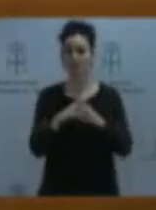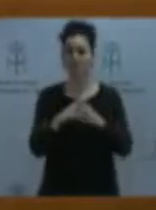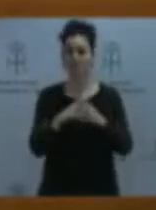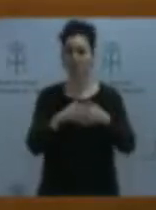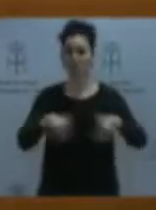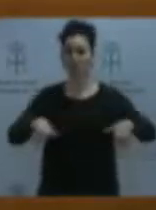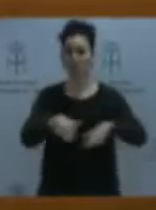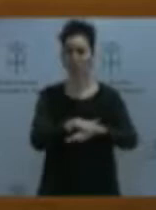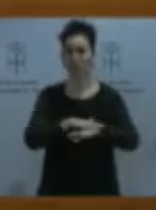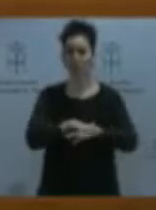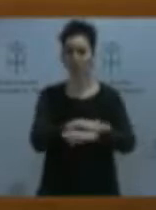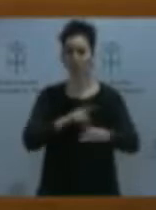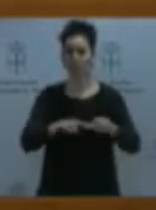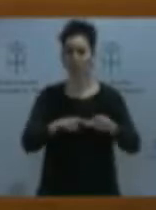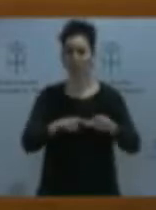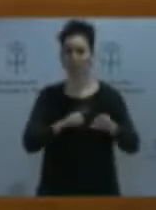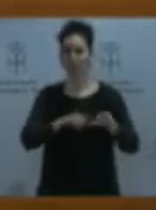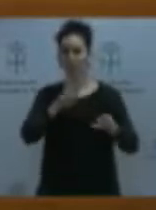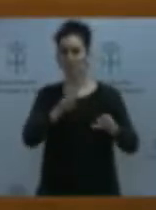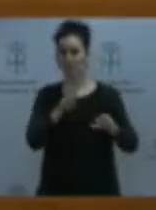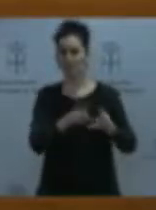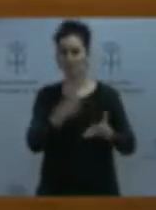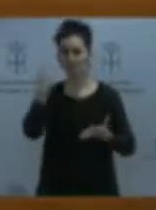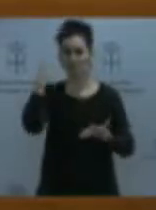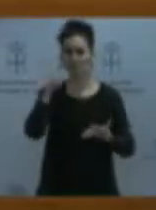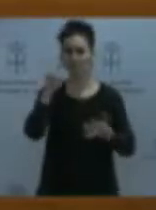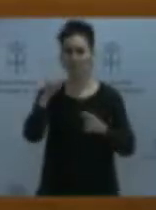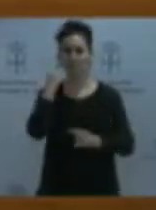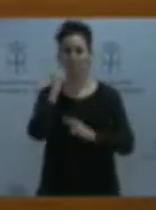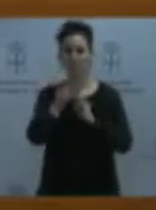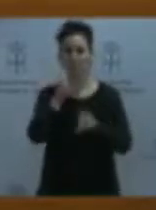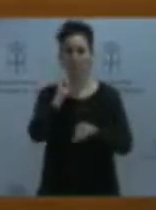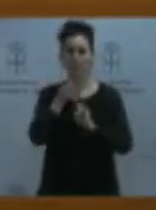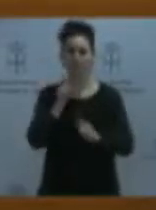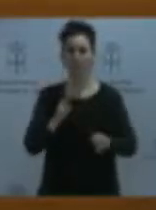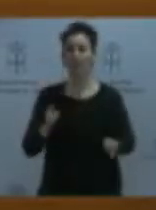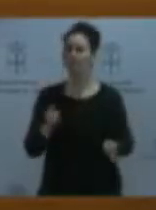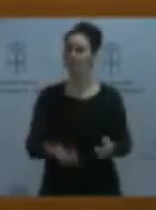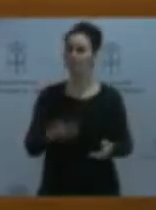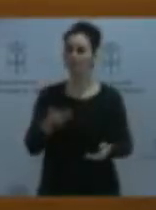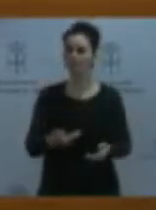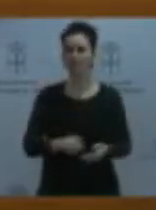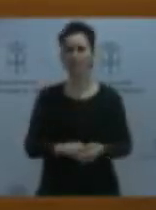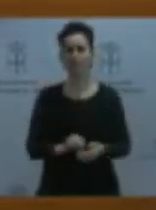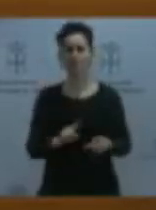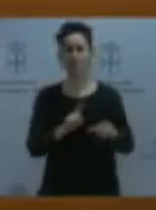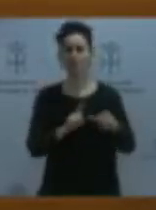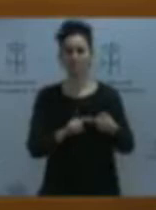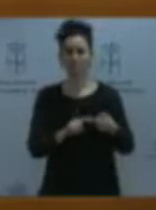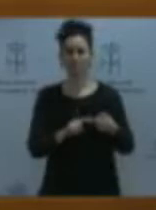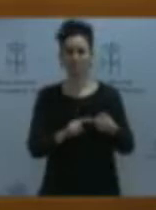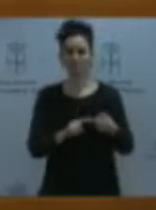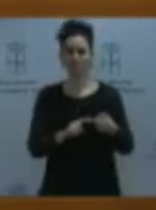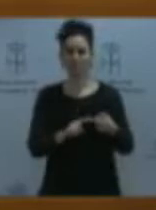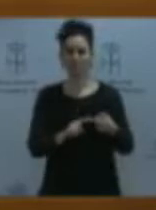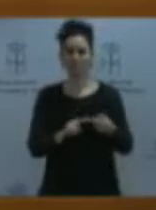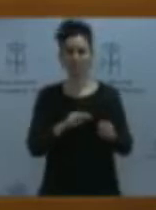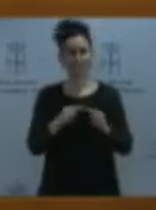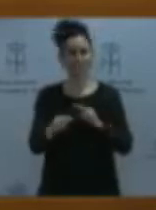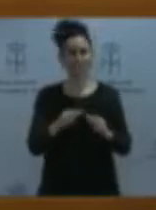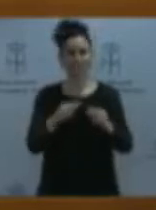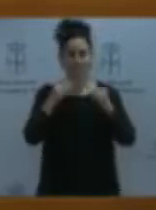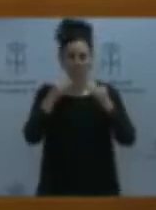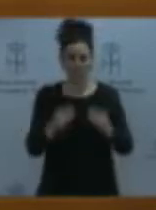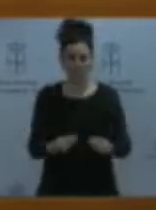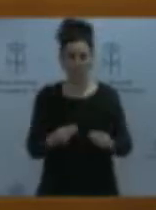localización telefónica. Y este punto es decisivo. Primero, porque es un ejercicio de transparencia en la línea de la ley que se está